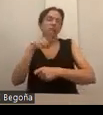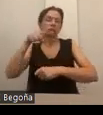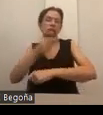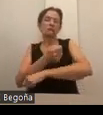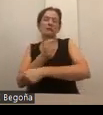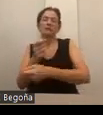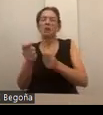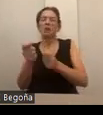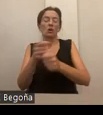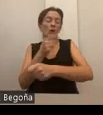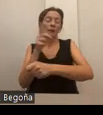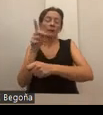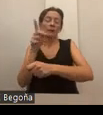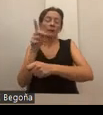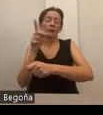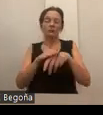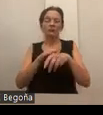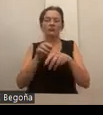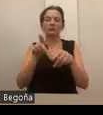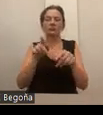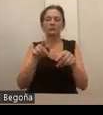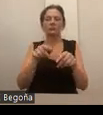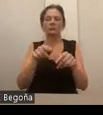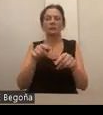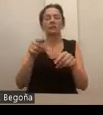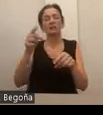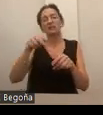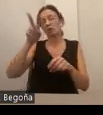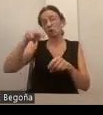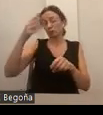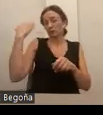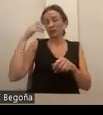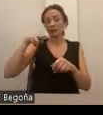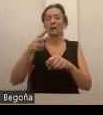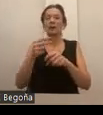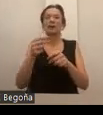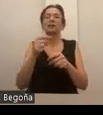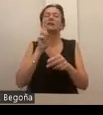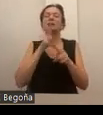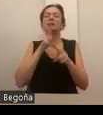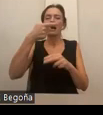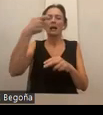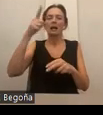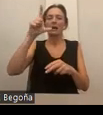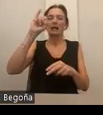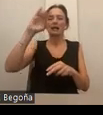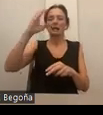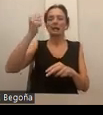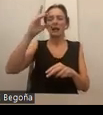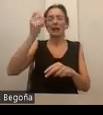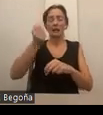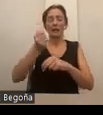para saber un poco el control que ha tenido los 2 últimos meses. En realidad la glicada, la hemoglobina glicada o hemoglobina